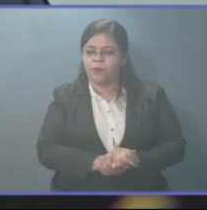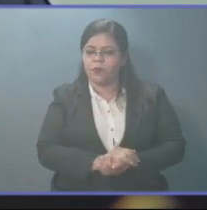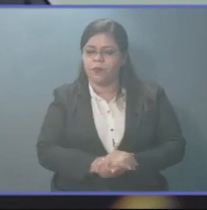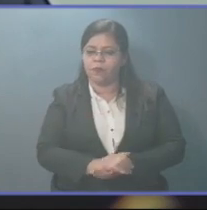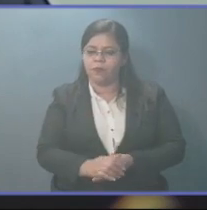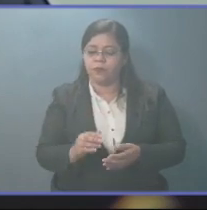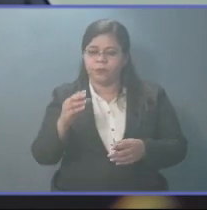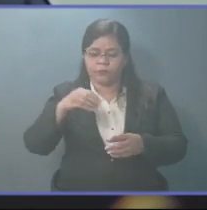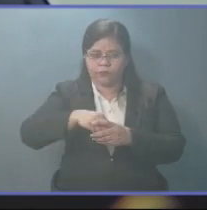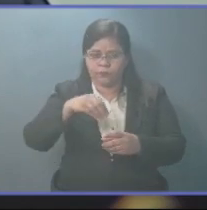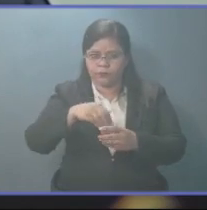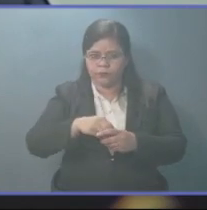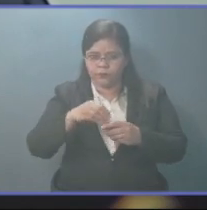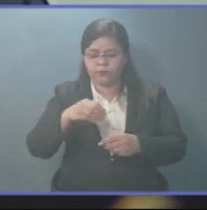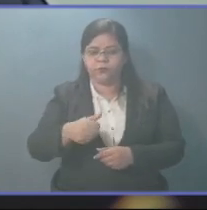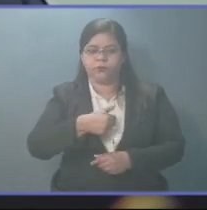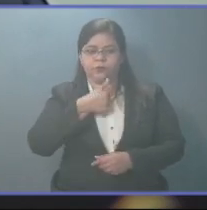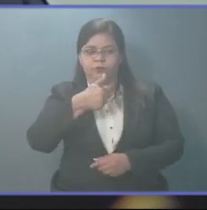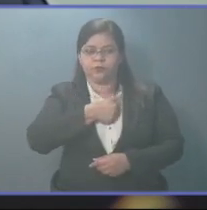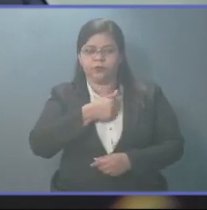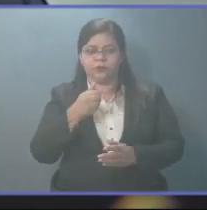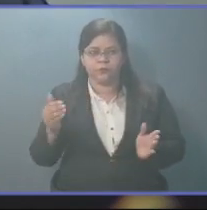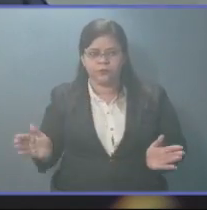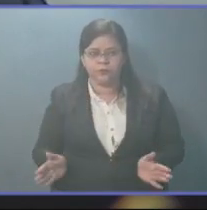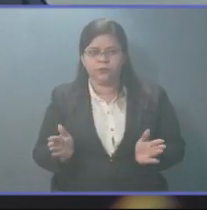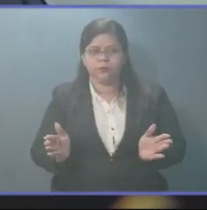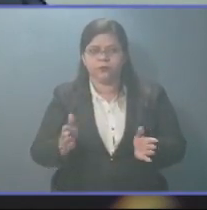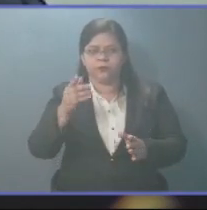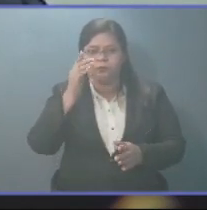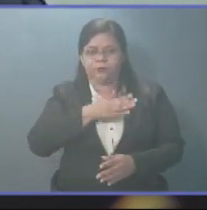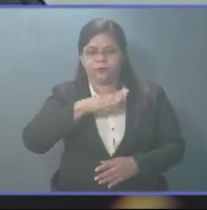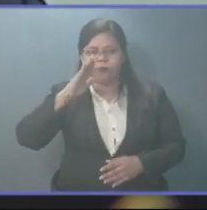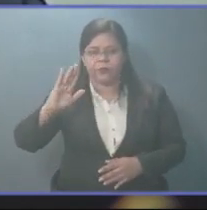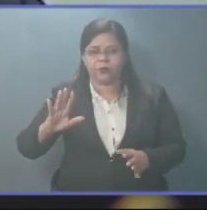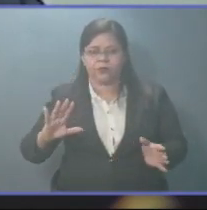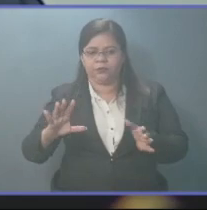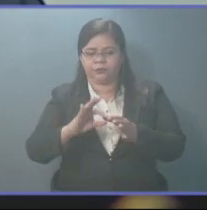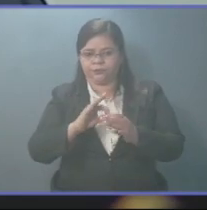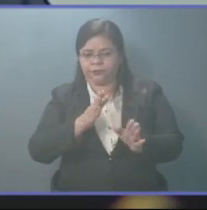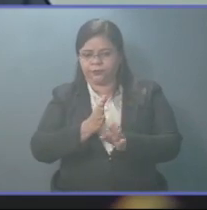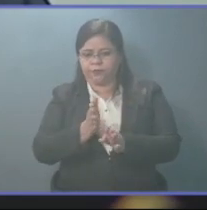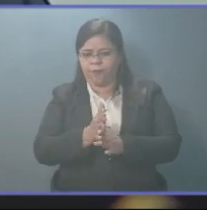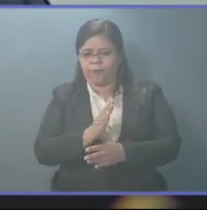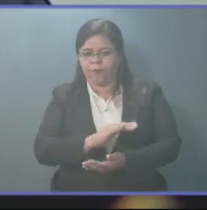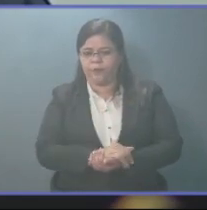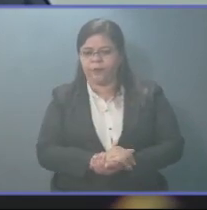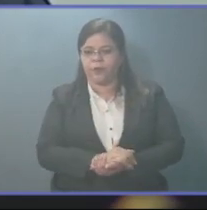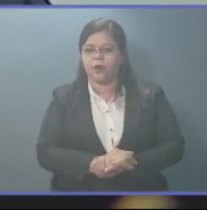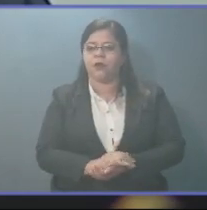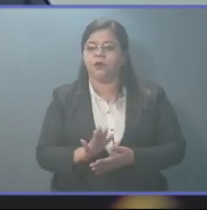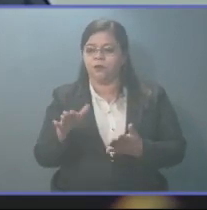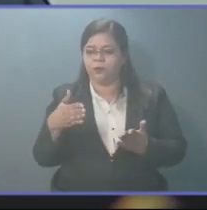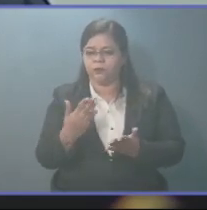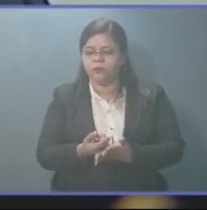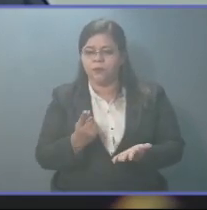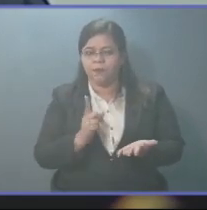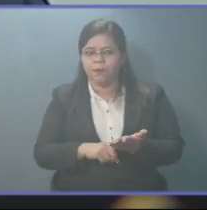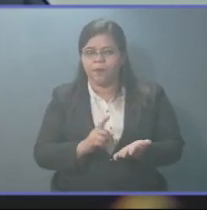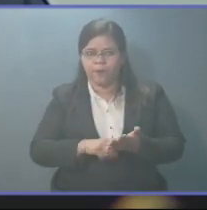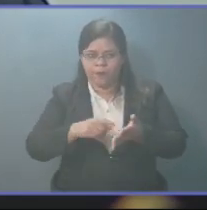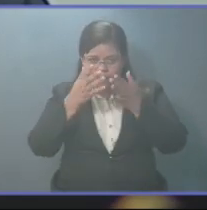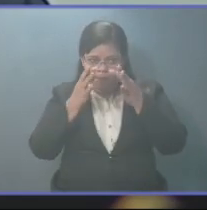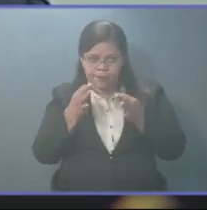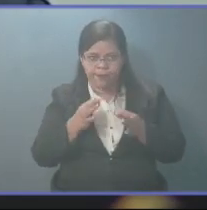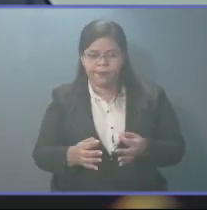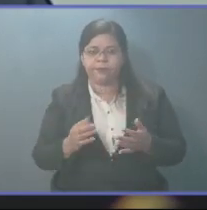fomentar el ahorro voluntario y promover el cumplimiento de las obligaciones provisionales. Por lo tanto, las disposiciones creadas